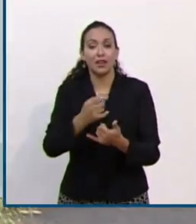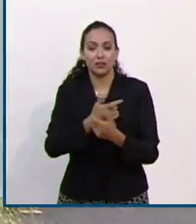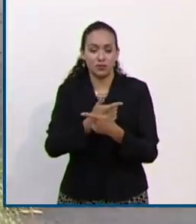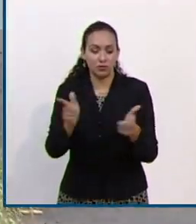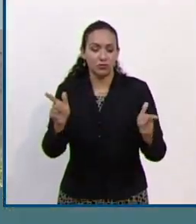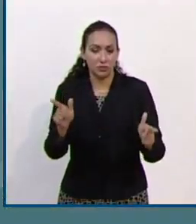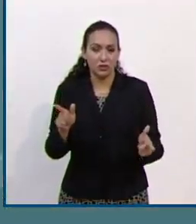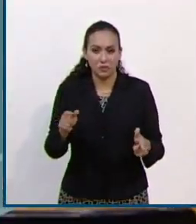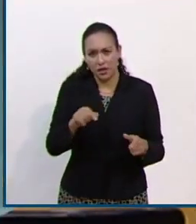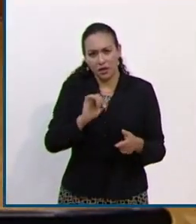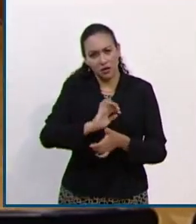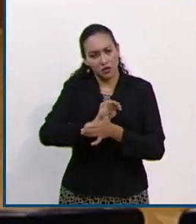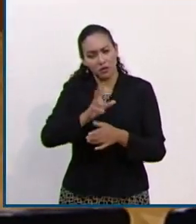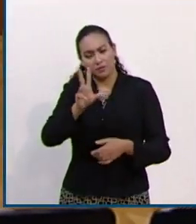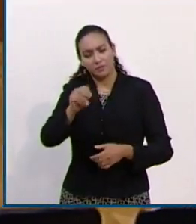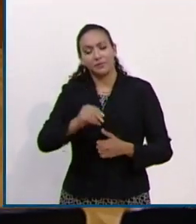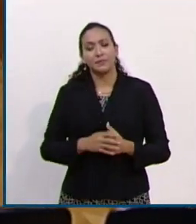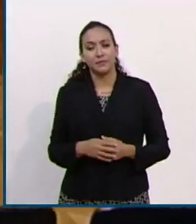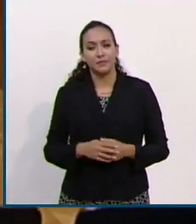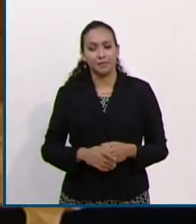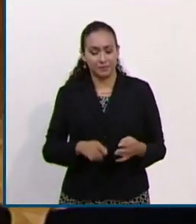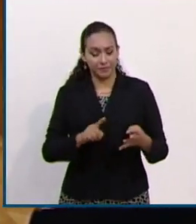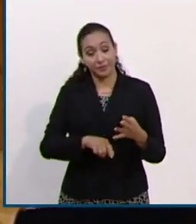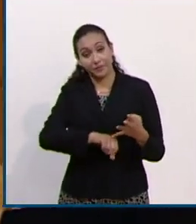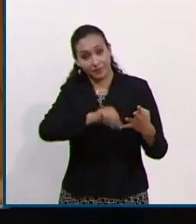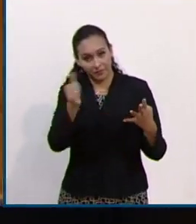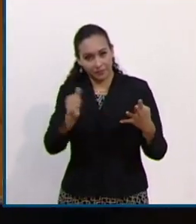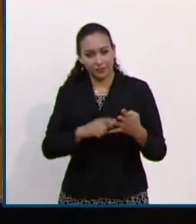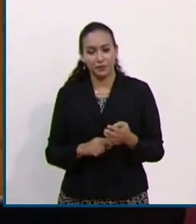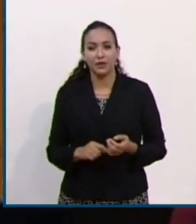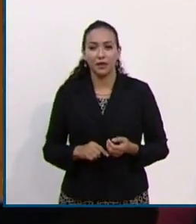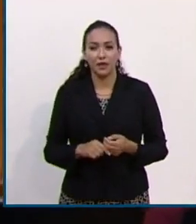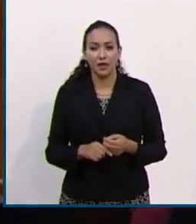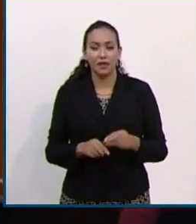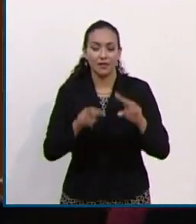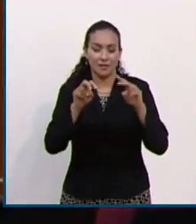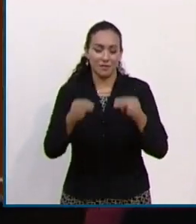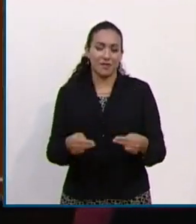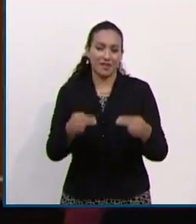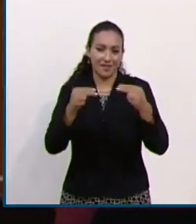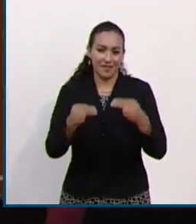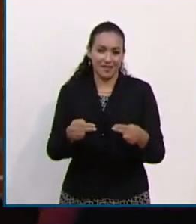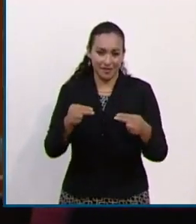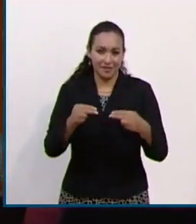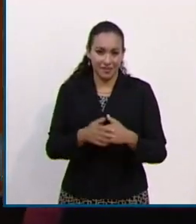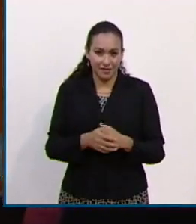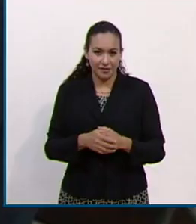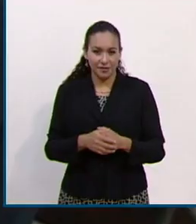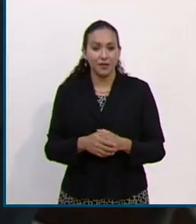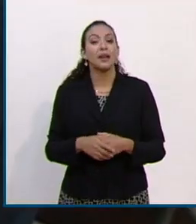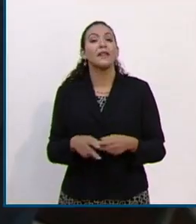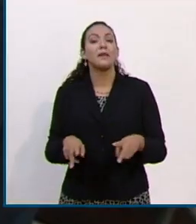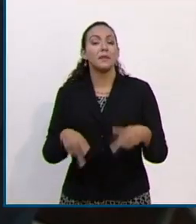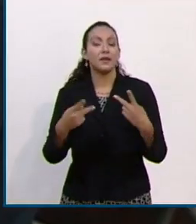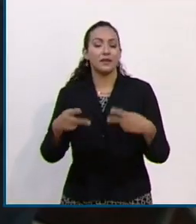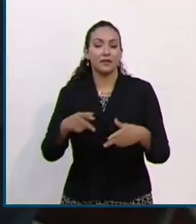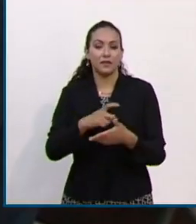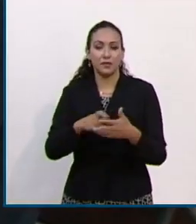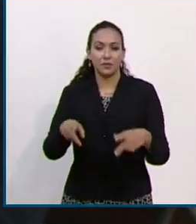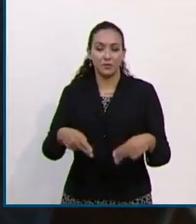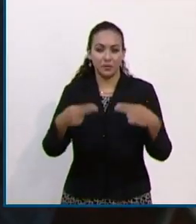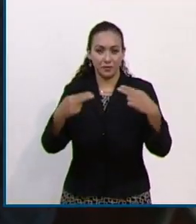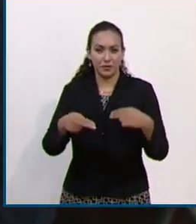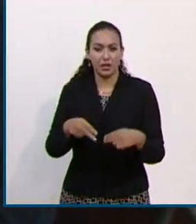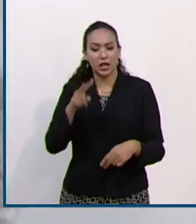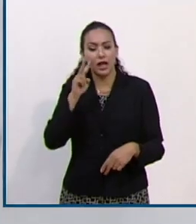personal. En otro asunto, determinó que, en materia mercantil, procede el recurso de apelación en contra de las providencias